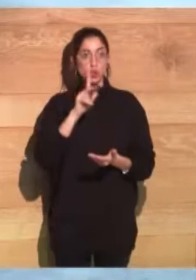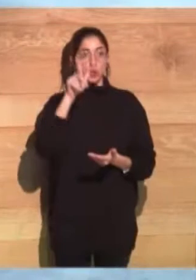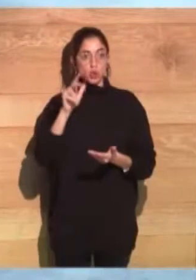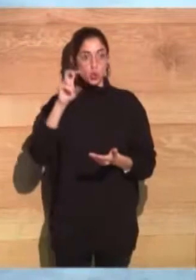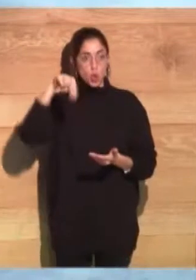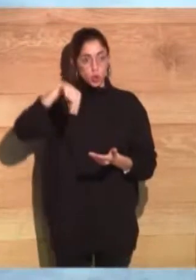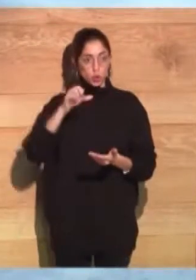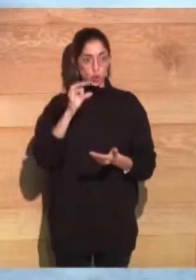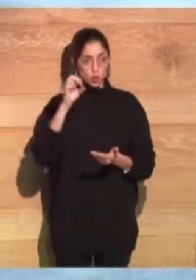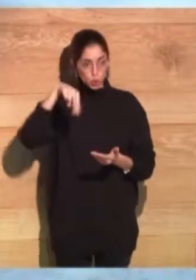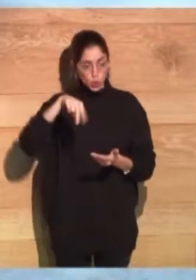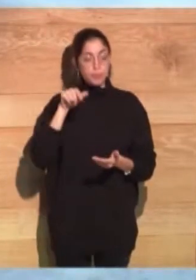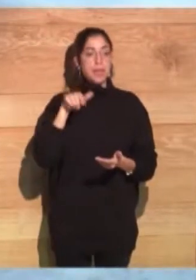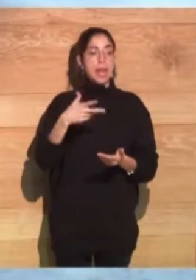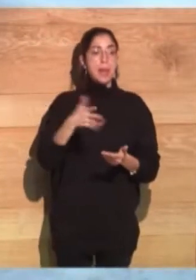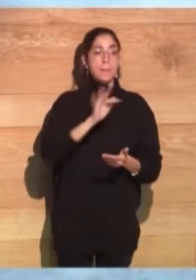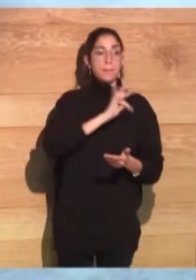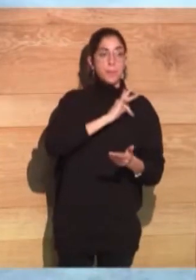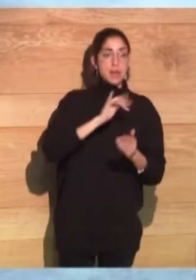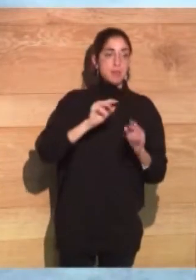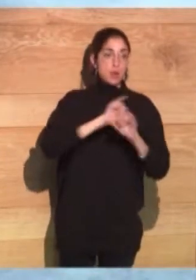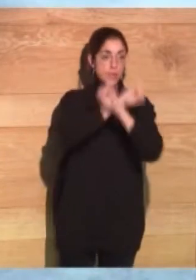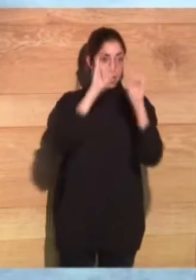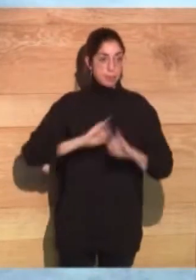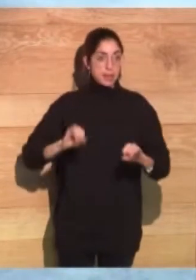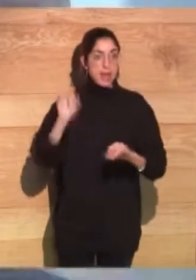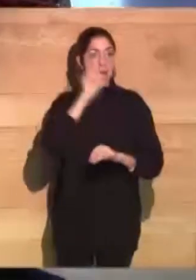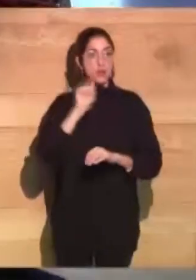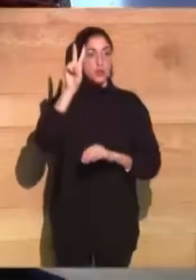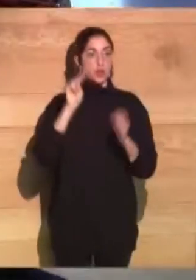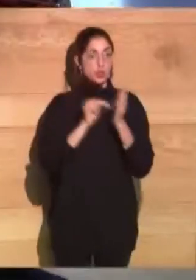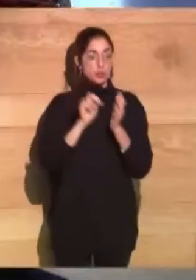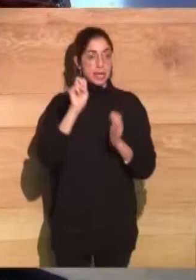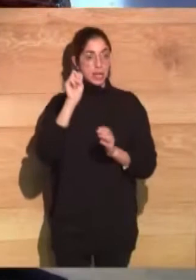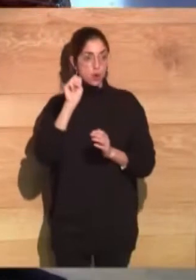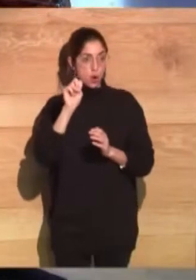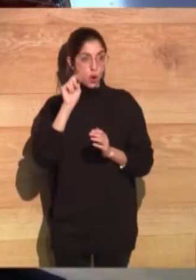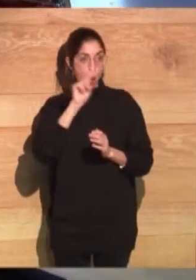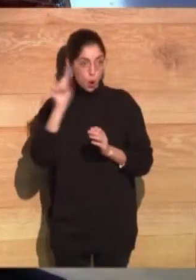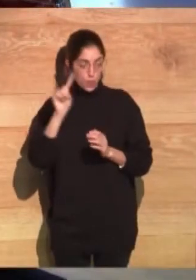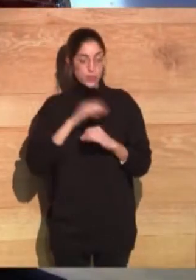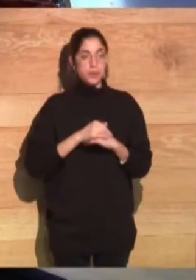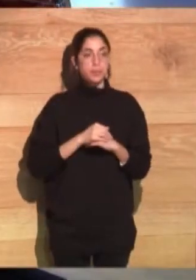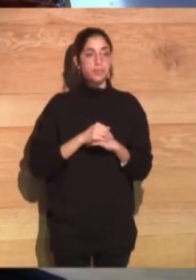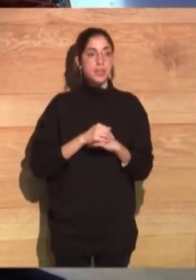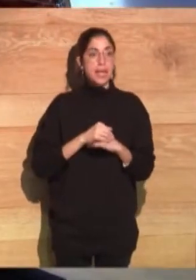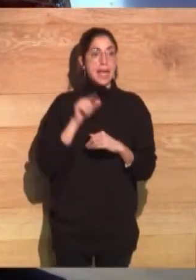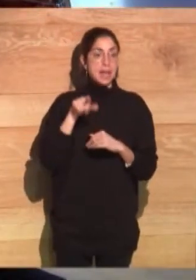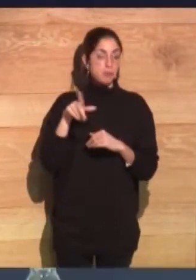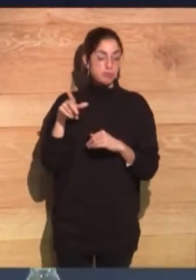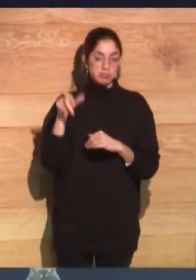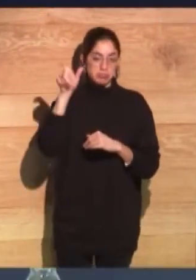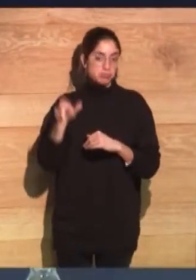del Club de Madrid y Premio Nobel de la Paz en año 2011. Ellen Johnson-Sirleaf es una mujer